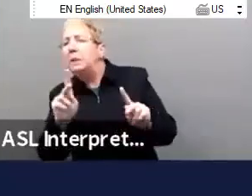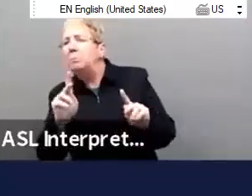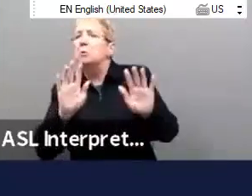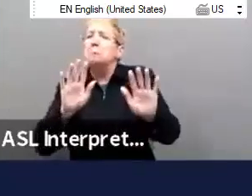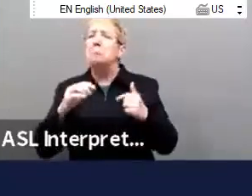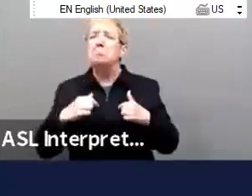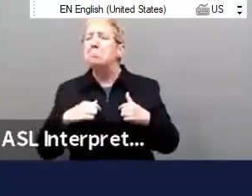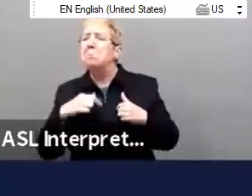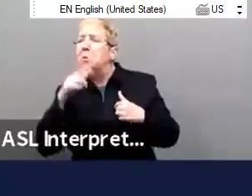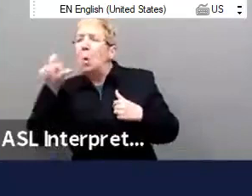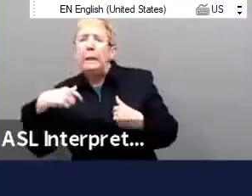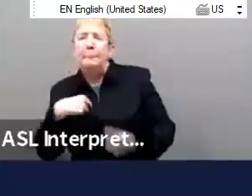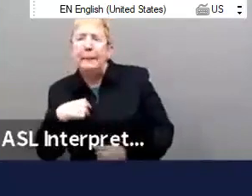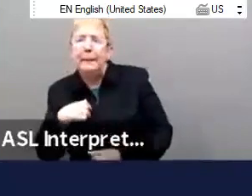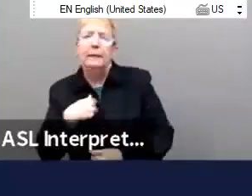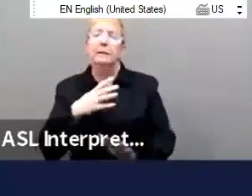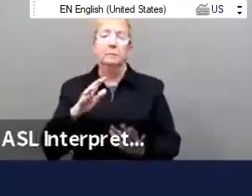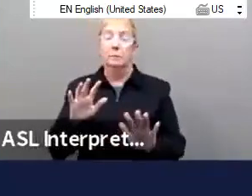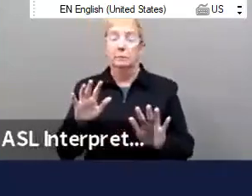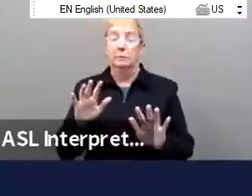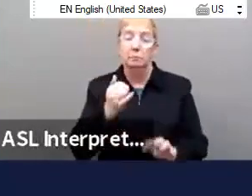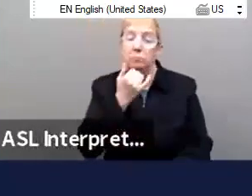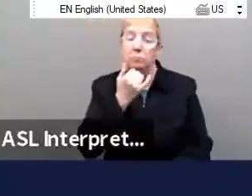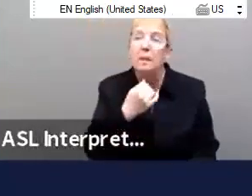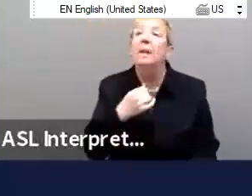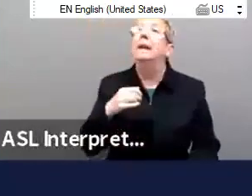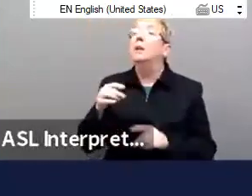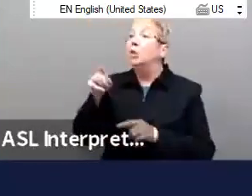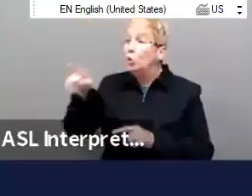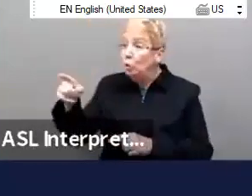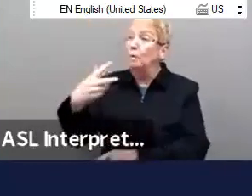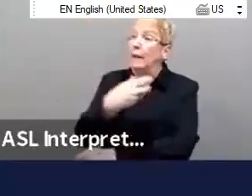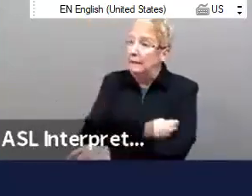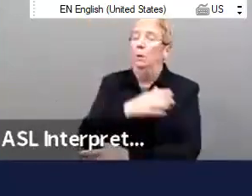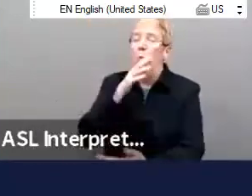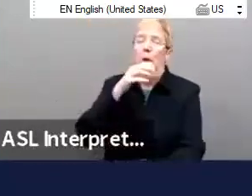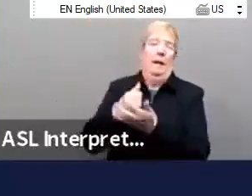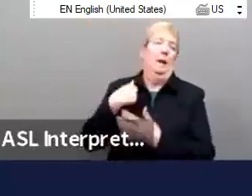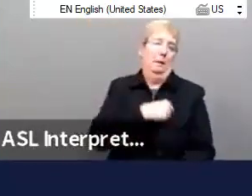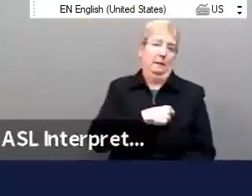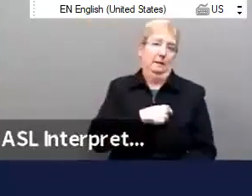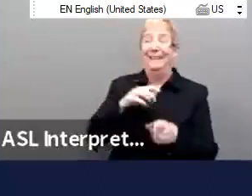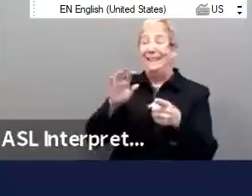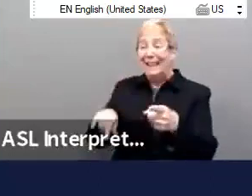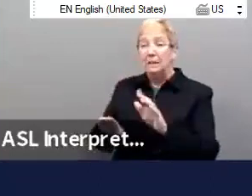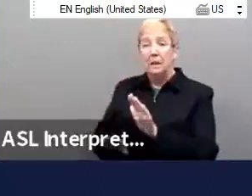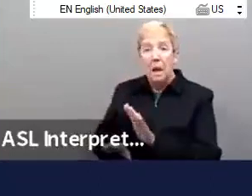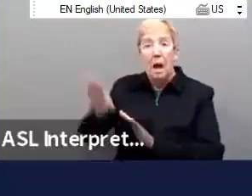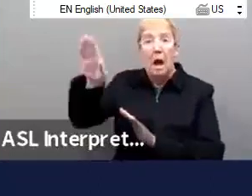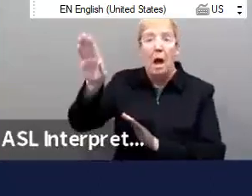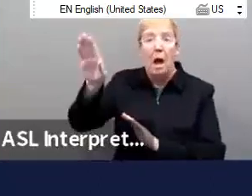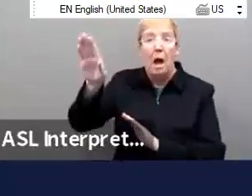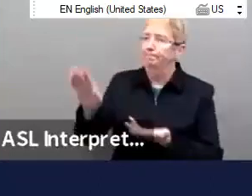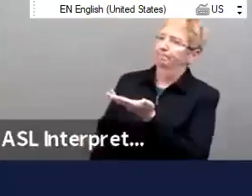lo agradecemos por su liderazgo. Pero para todos los demás que por cualquier razón se han esperado, han creído